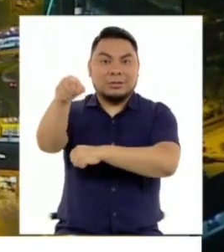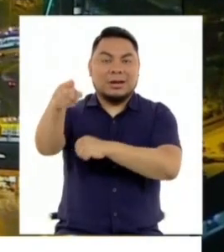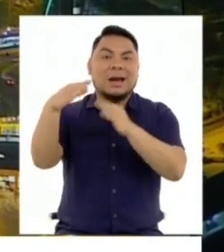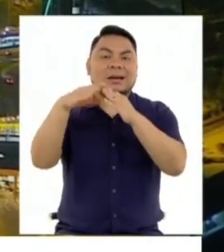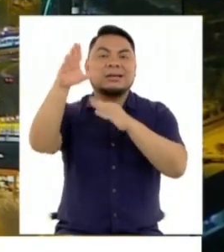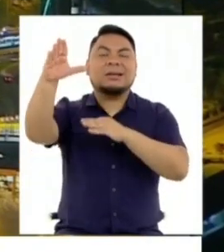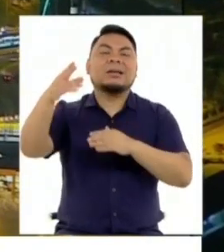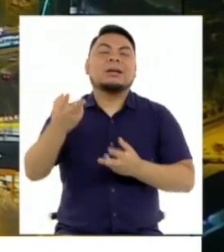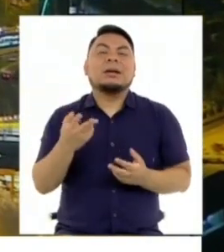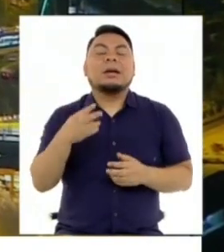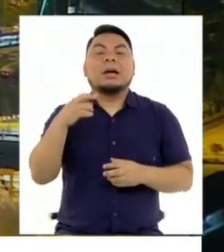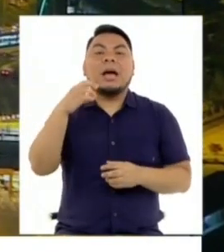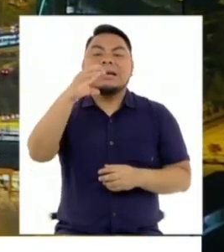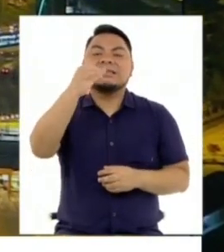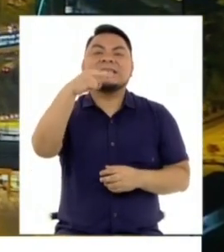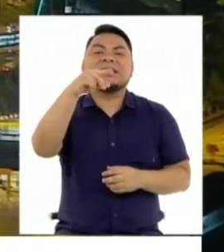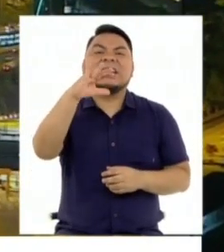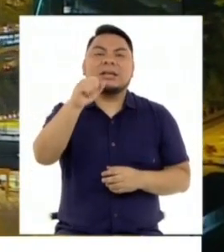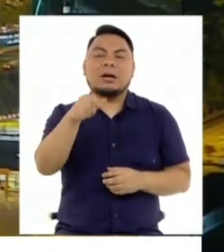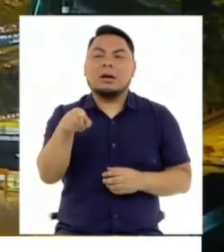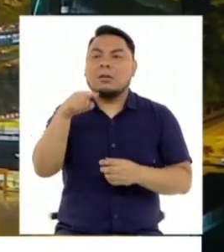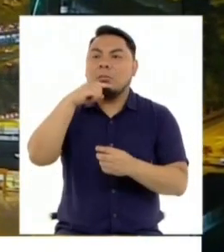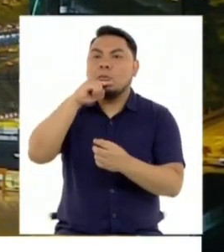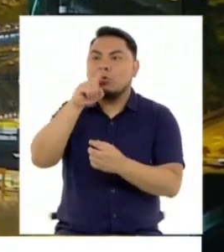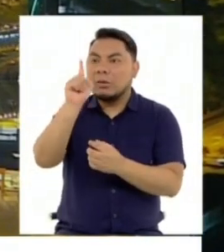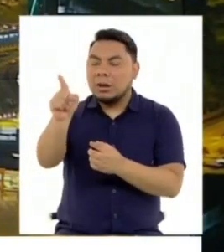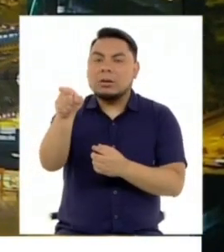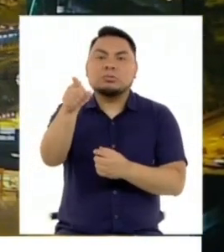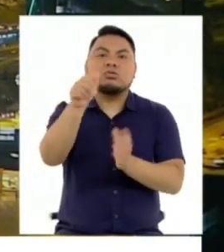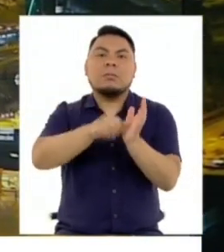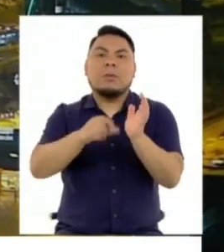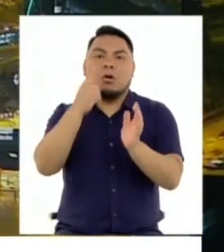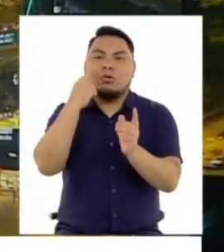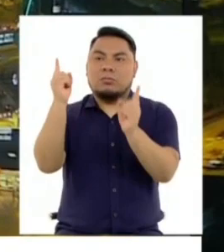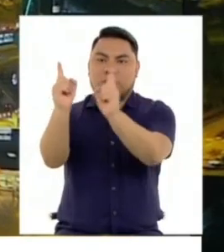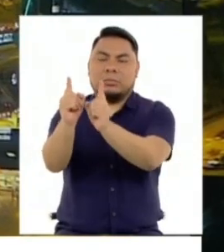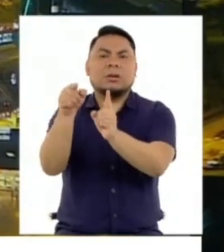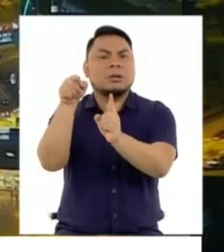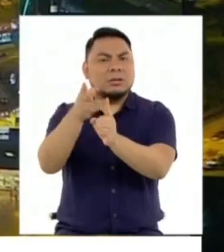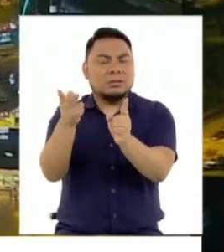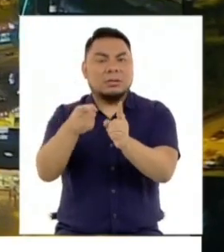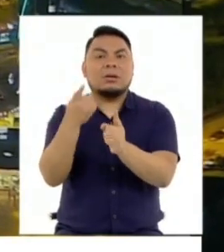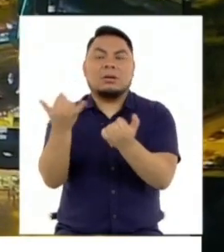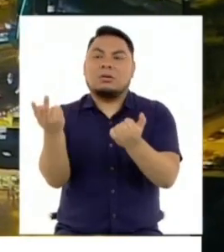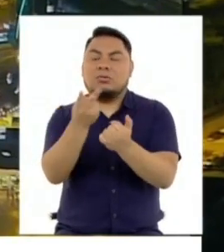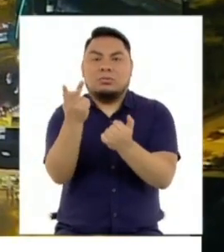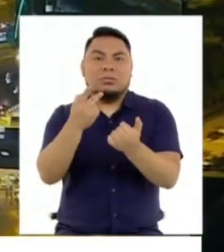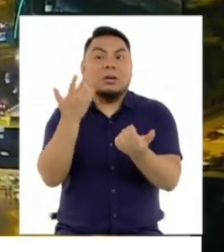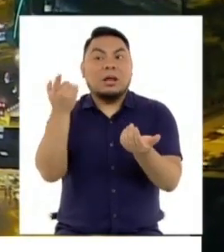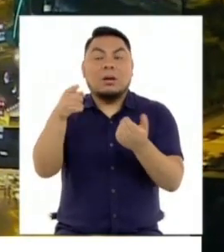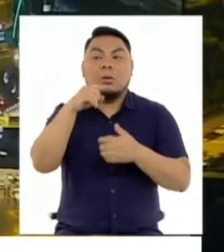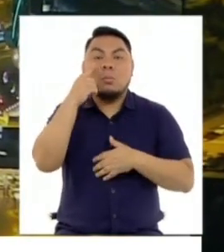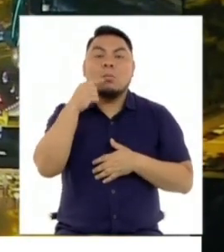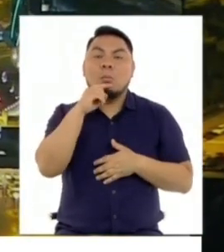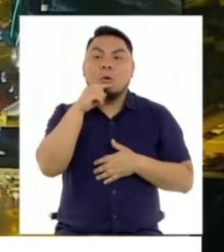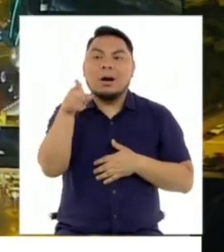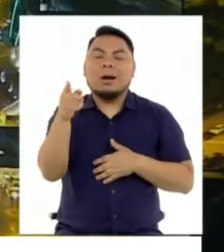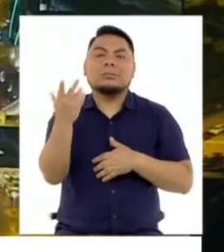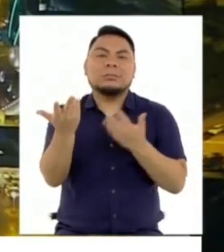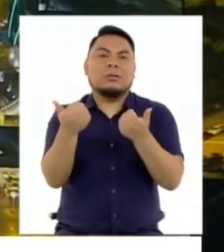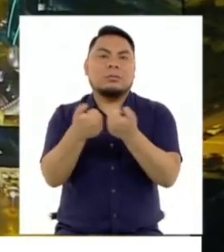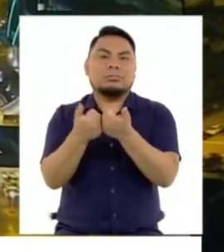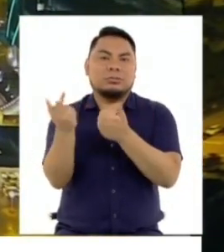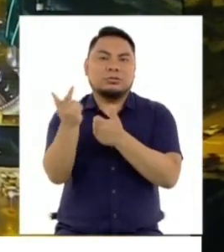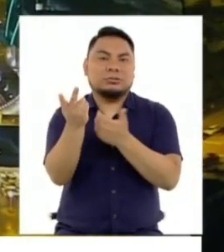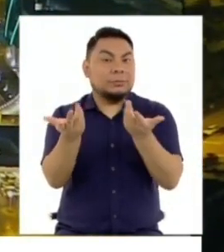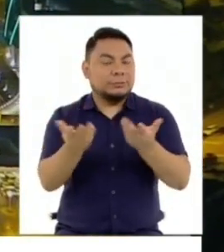él cayó una mujer y su hermano. Según el ministro del Interior, Carlos Morán, se trataría de la actual pareja sentimental del exgobernador regional del